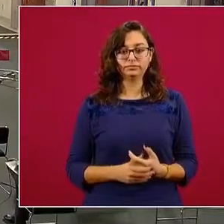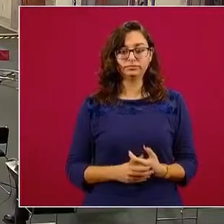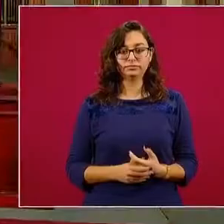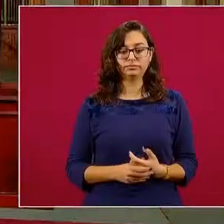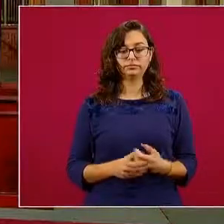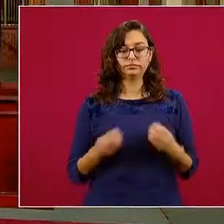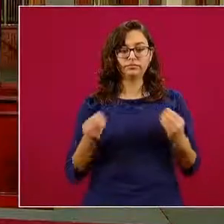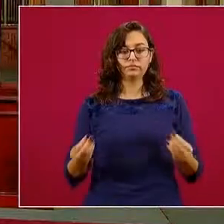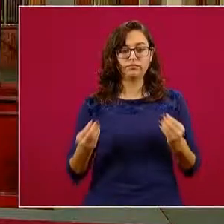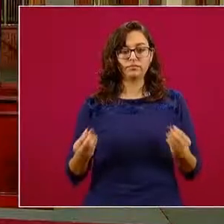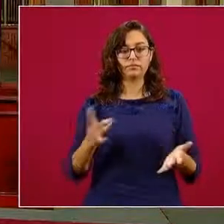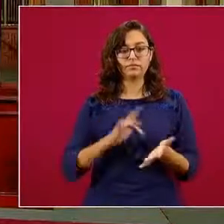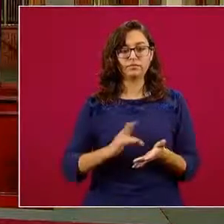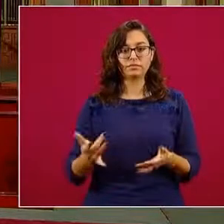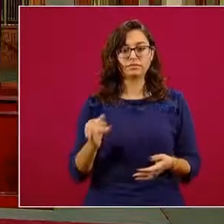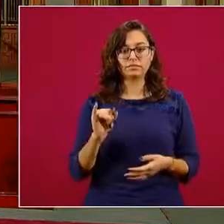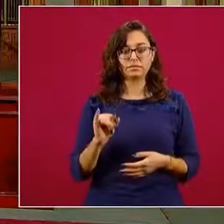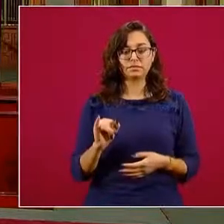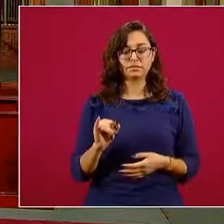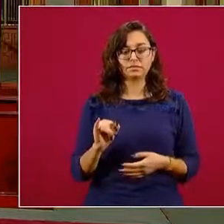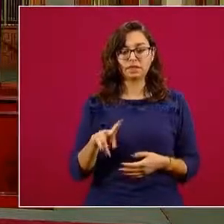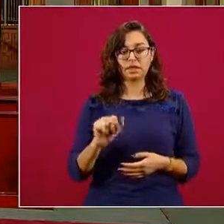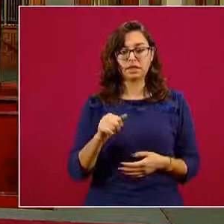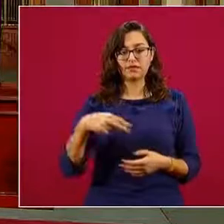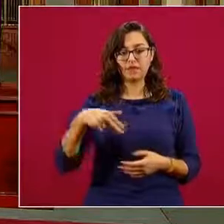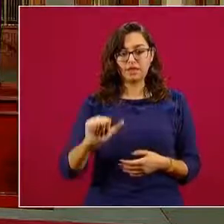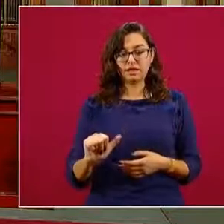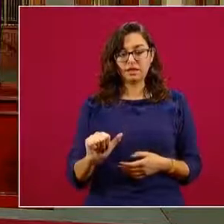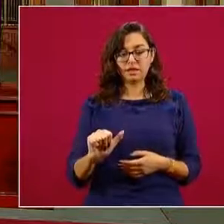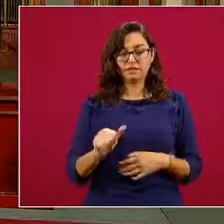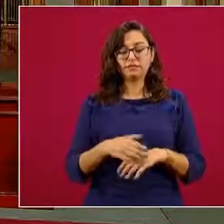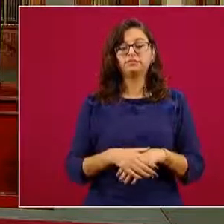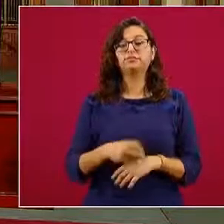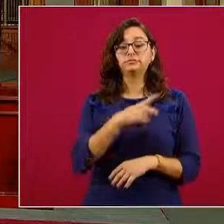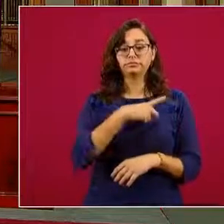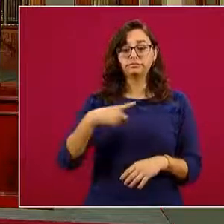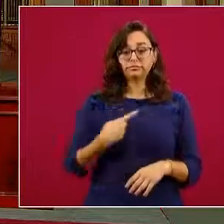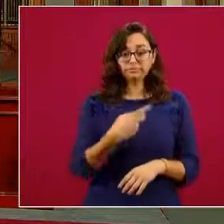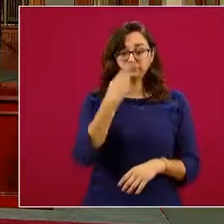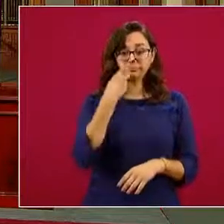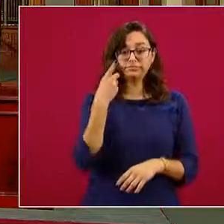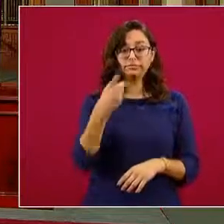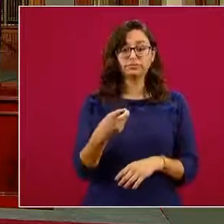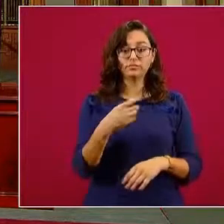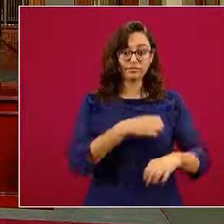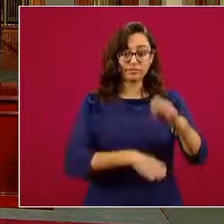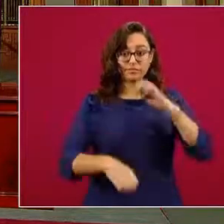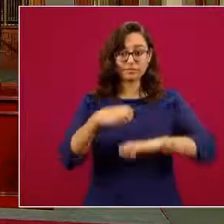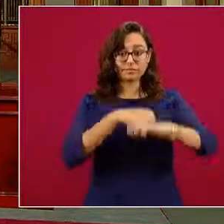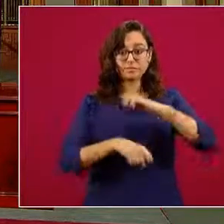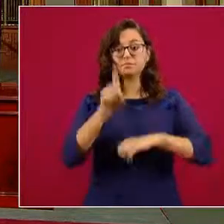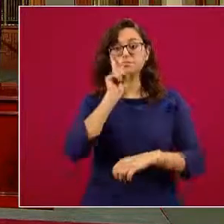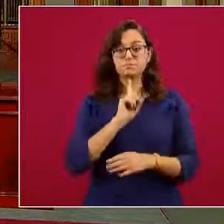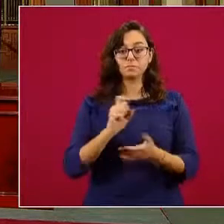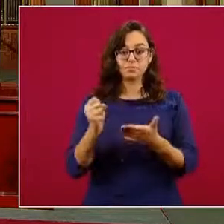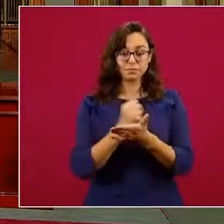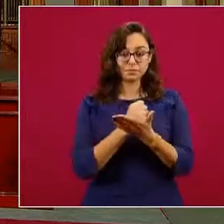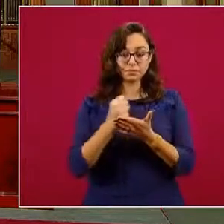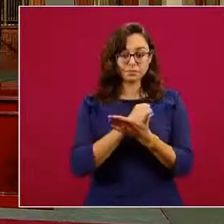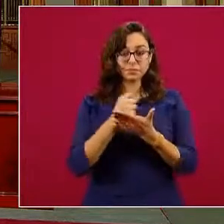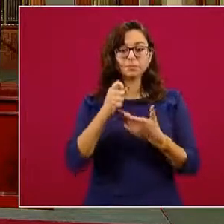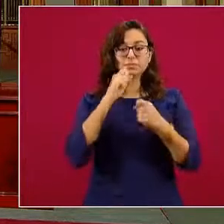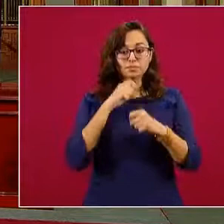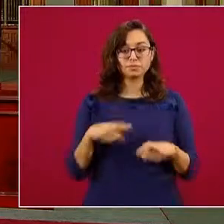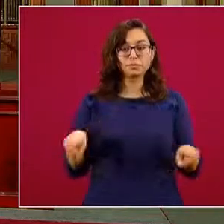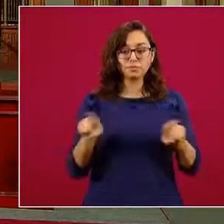Muchísimas gracias, Ivana. Por cierto, que la última parte de créditos para las empresarias es también un